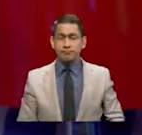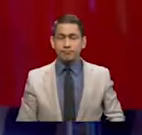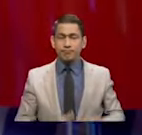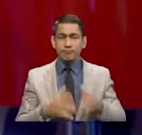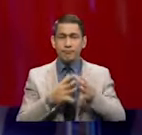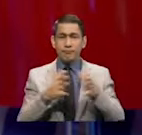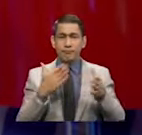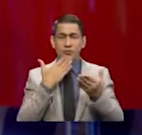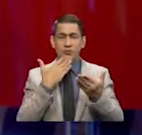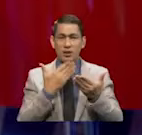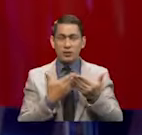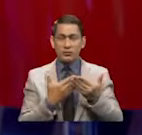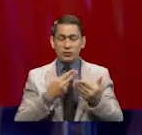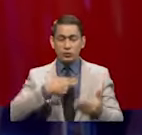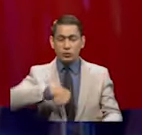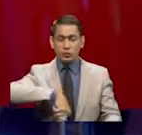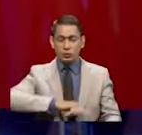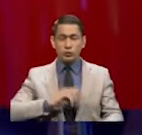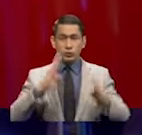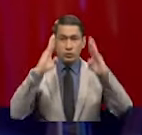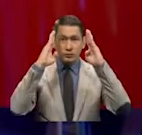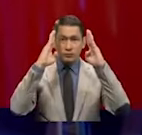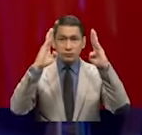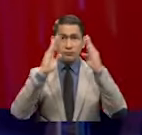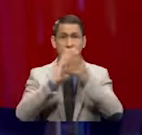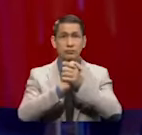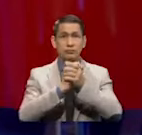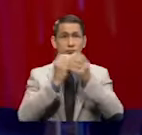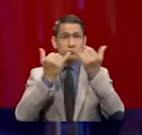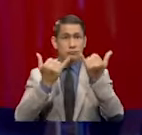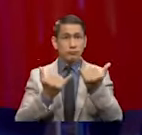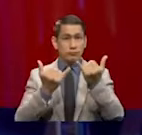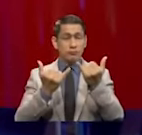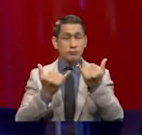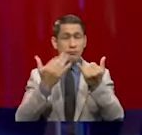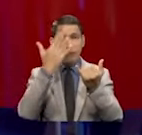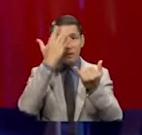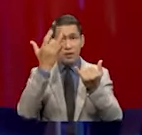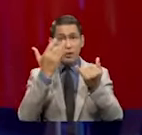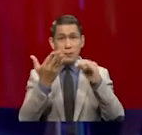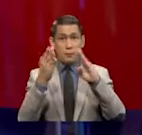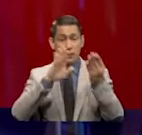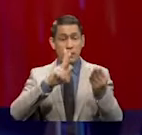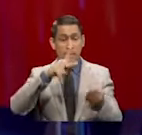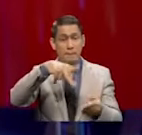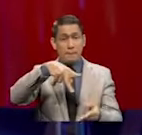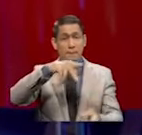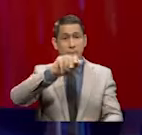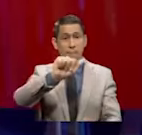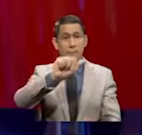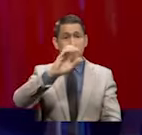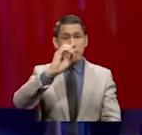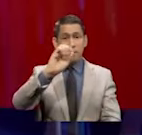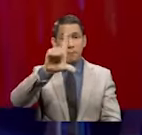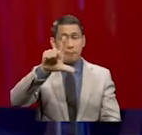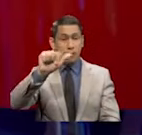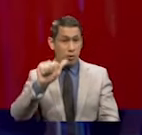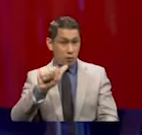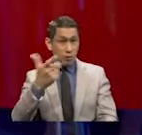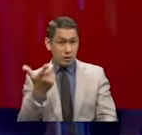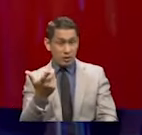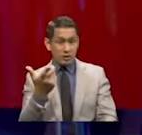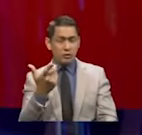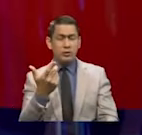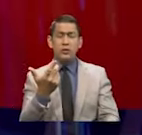Gracias, Cristian. Estaremos atentos. Mientras tanto, también les contamos que tras la muerte de Paola Roldán quedan incógnitas sobre